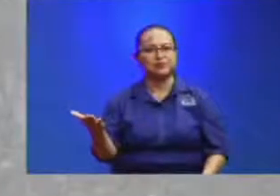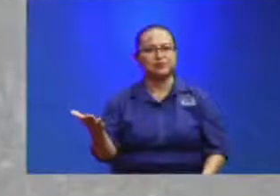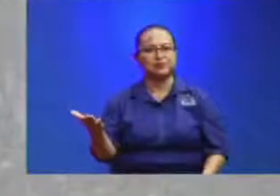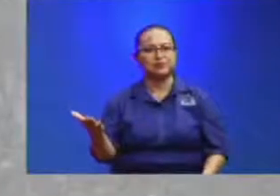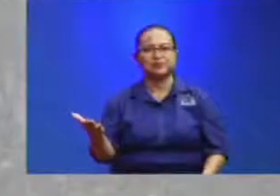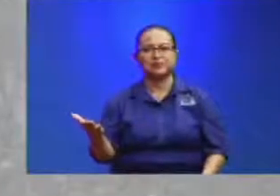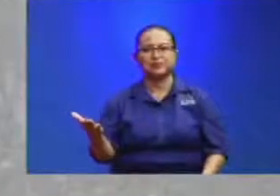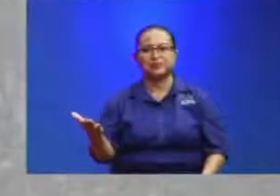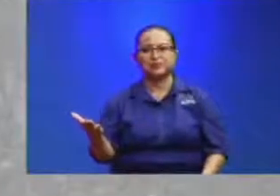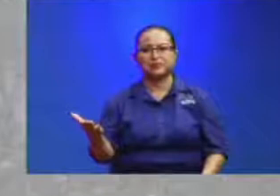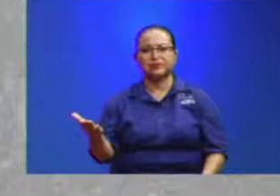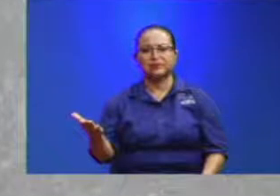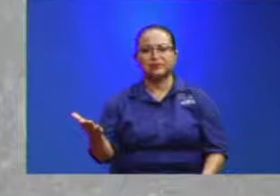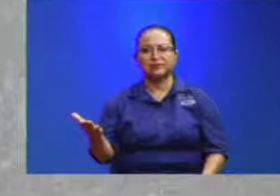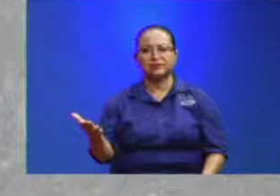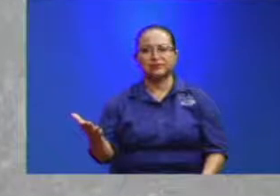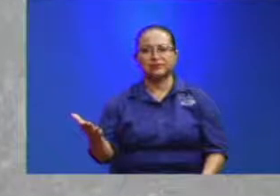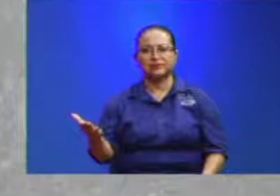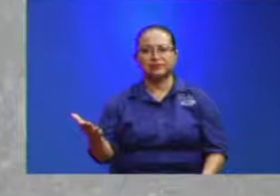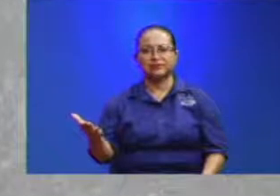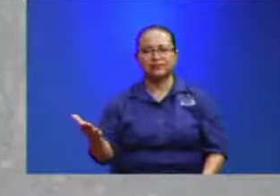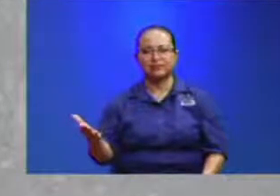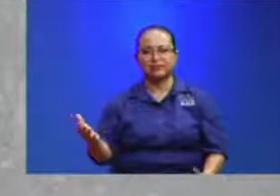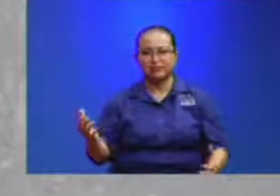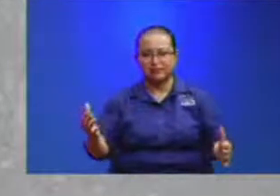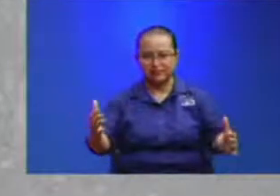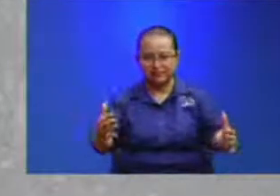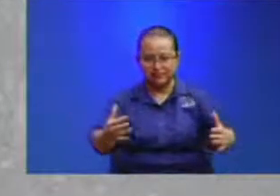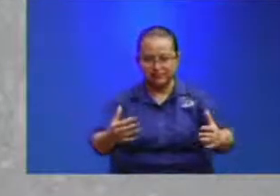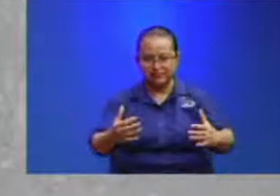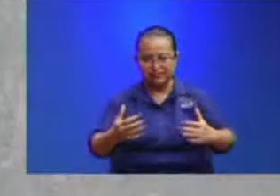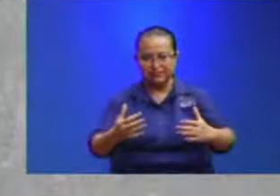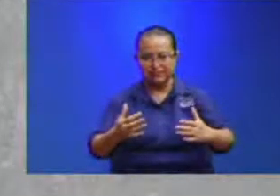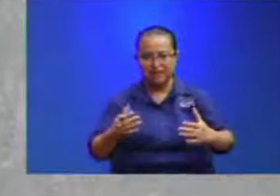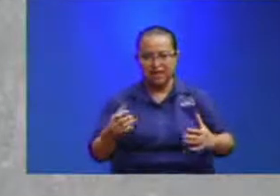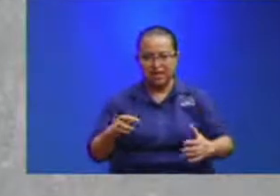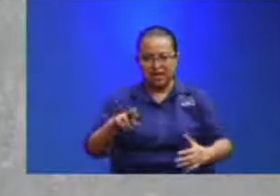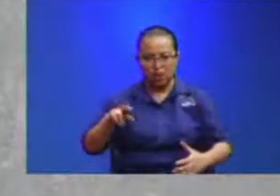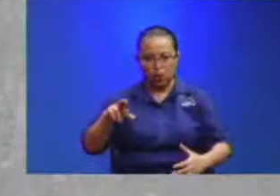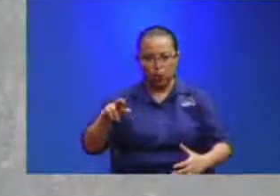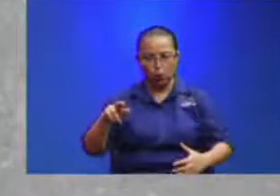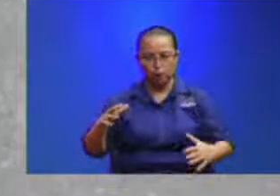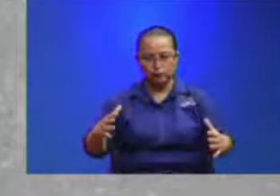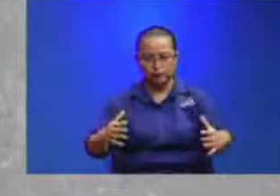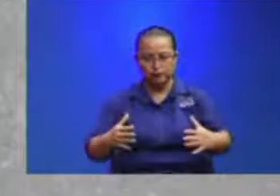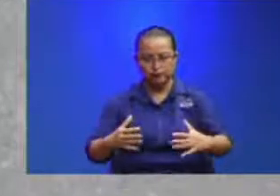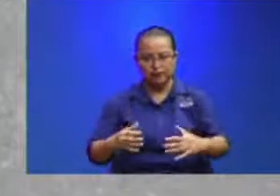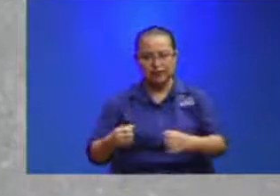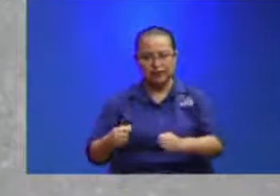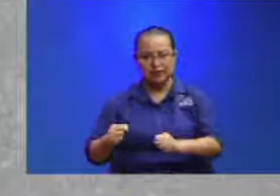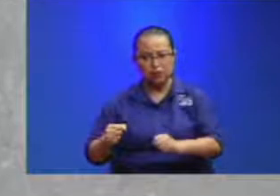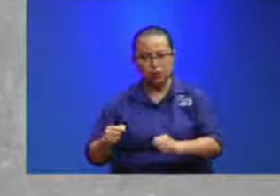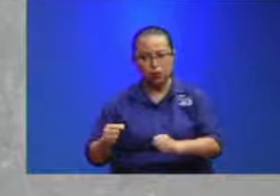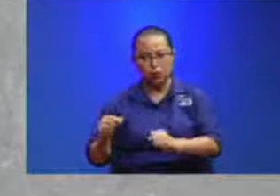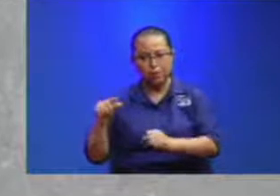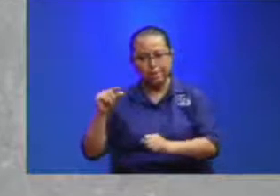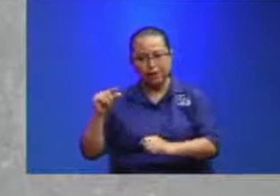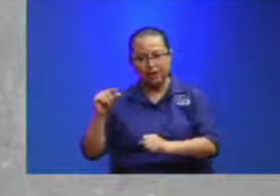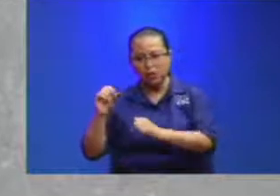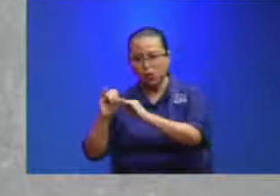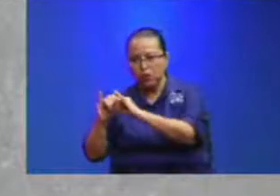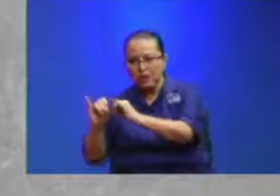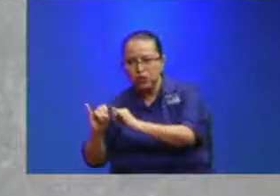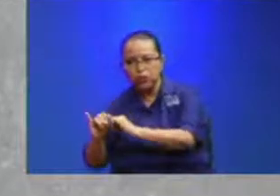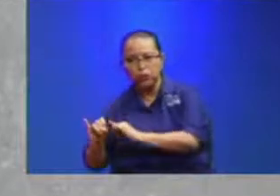entonces gedeón los tomos de oro que le habían dado e hizo un pequeño ídolo